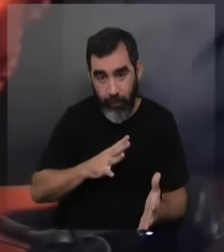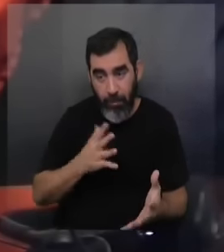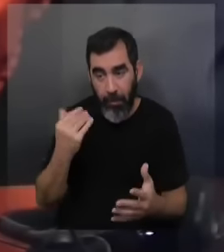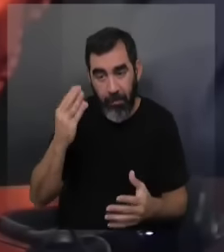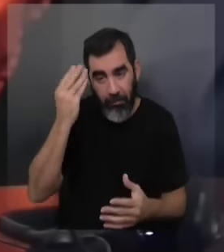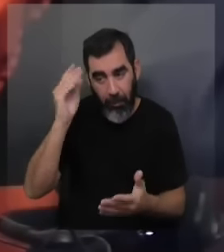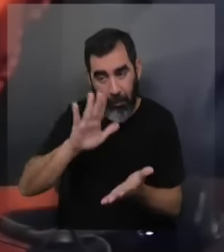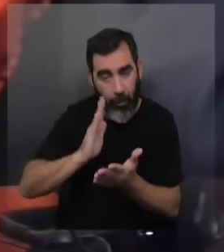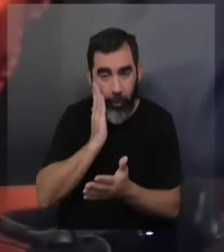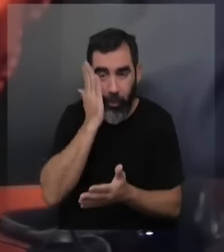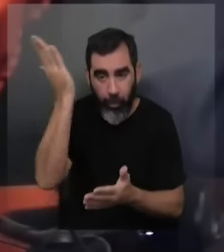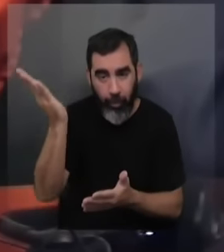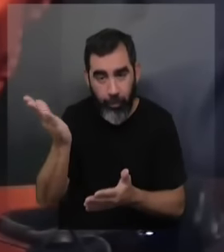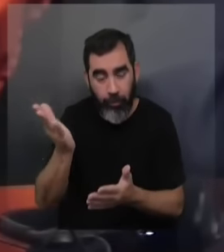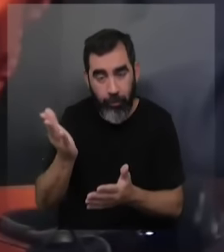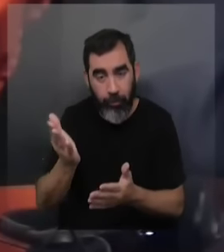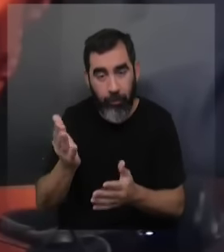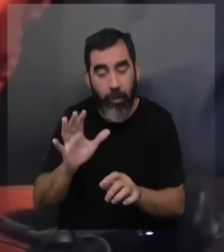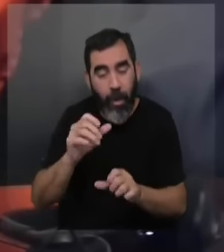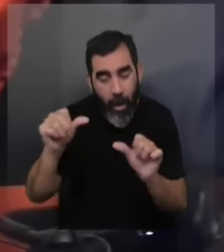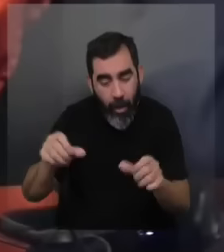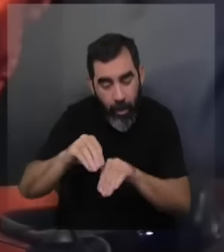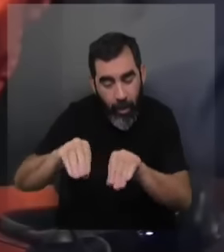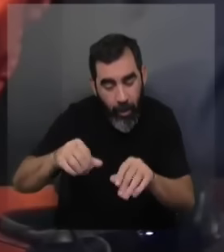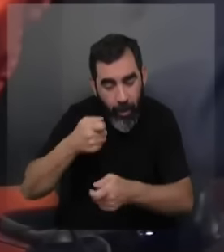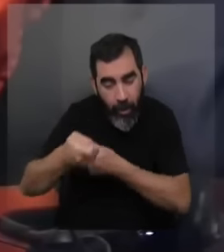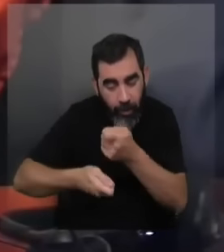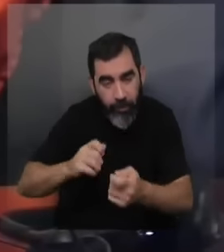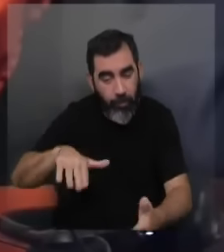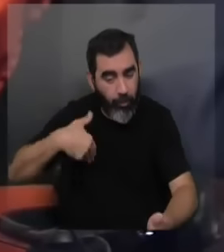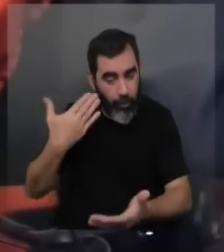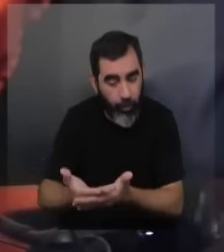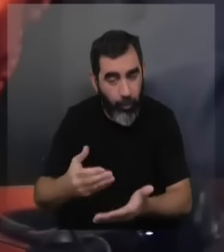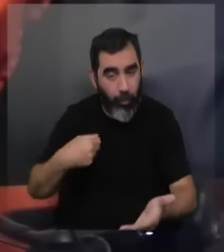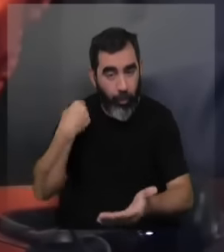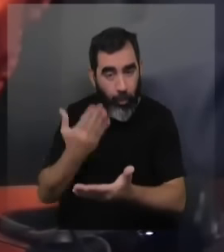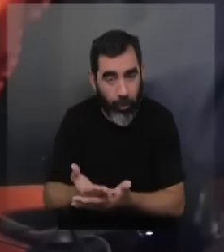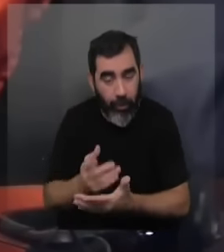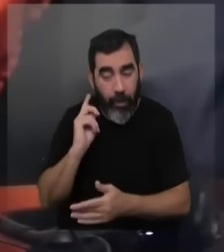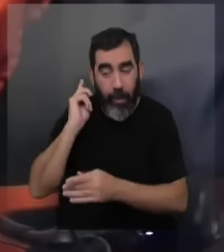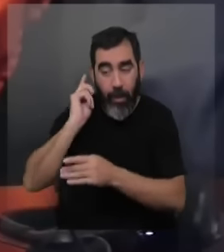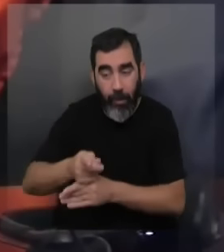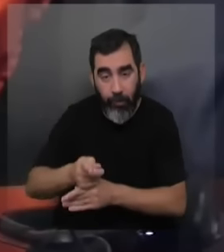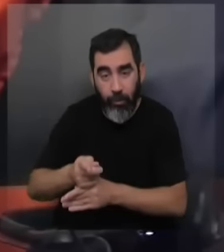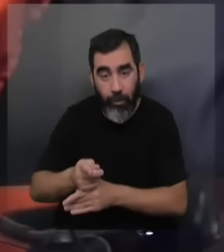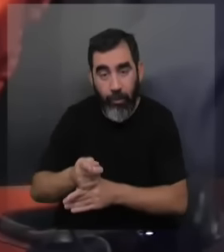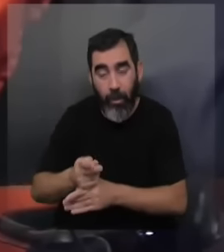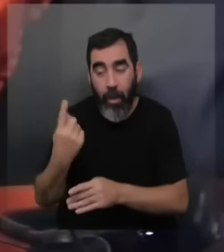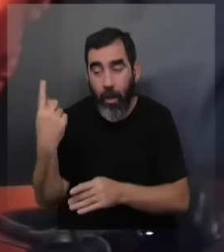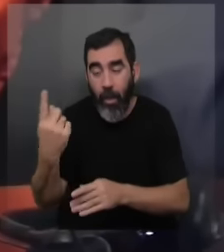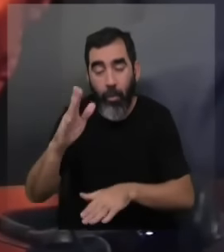olvidadas que hagan el trabajo de campo que presenten propuestas las decisiones las tomarán como